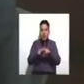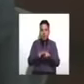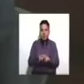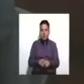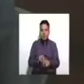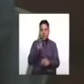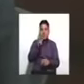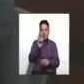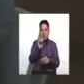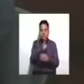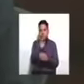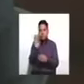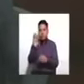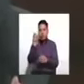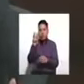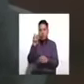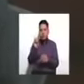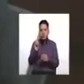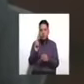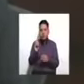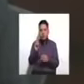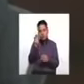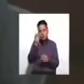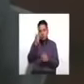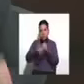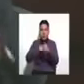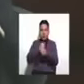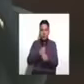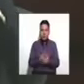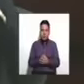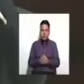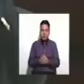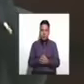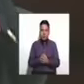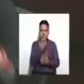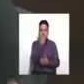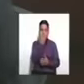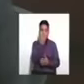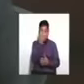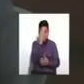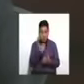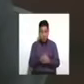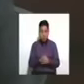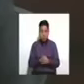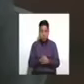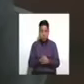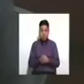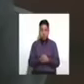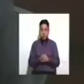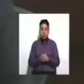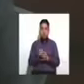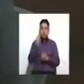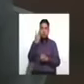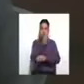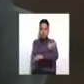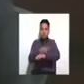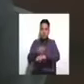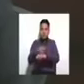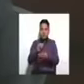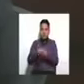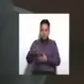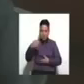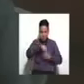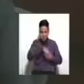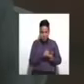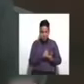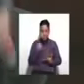gracia. Y sabe una cosa, senador Cerpa, 2 billones de la reserva técnica del Banco Agrario